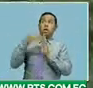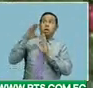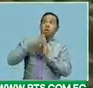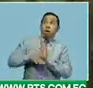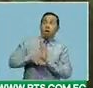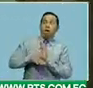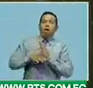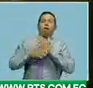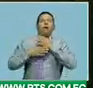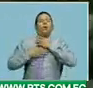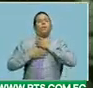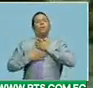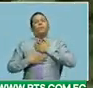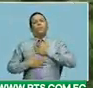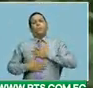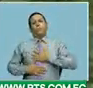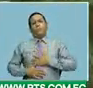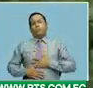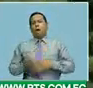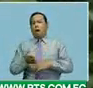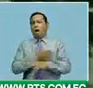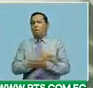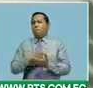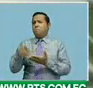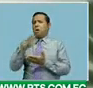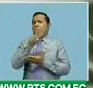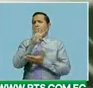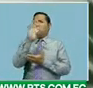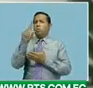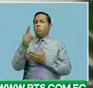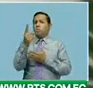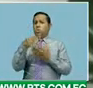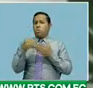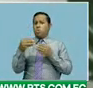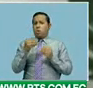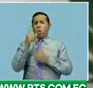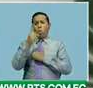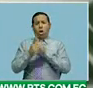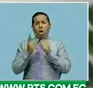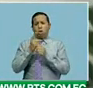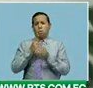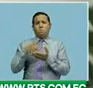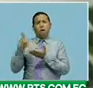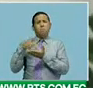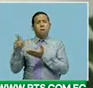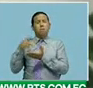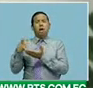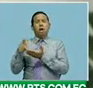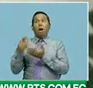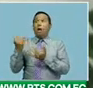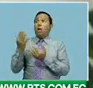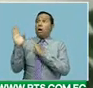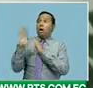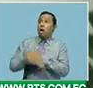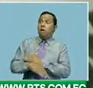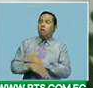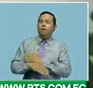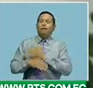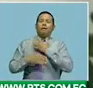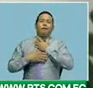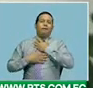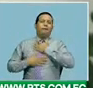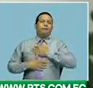pagar $24 millones anuales. Las expectativas del sector con esto es poder competir de